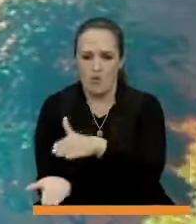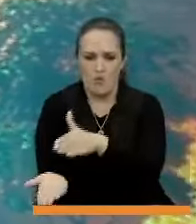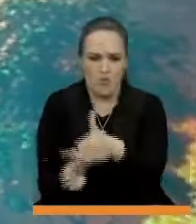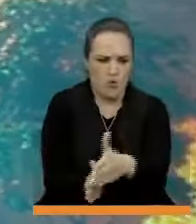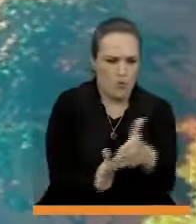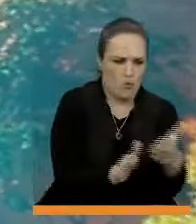millonarias. Las selvas de Brasil, Perú y Bolivia sufren consecuencias severas debido a los estragos que han causado